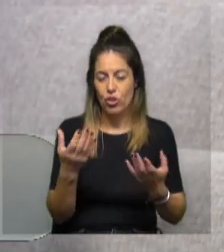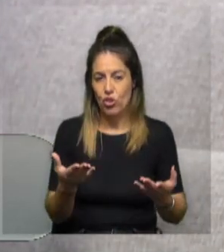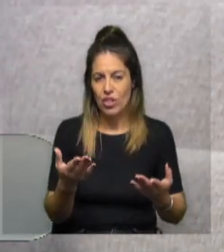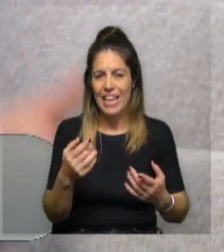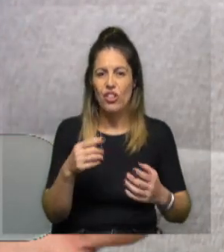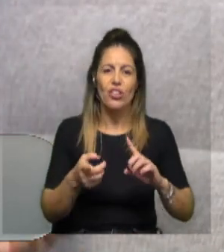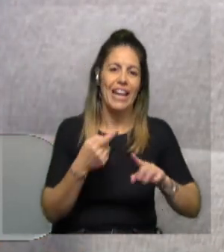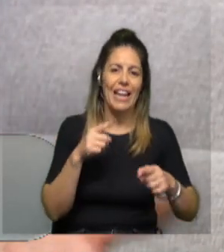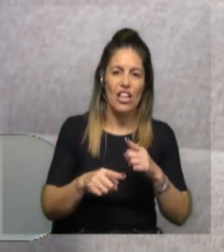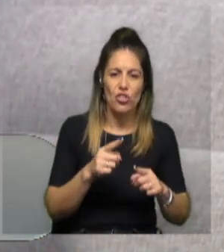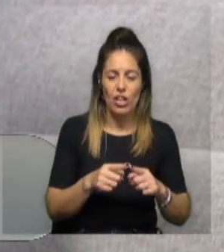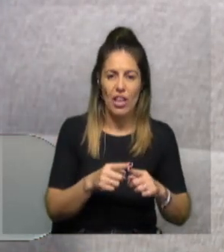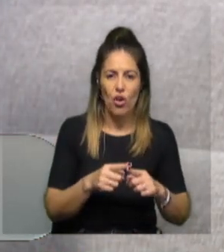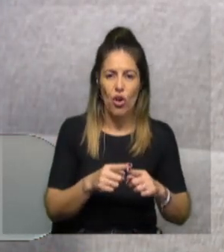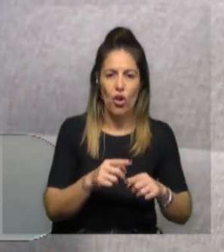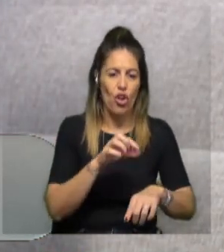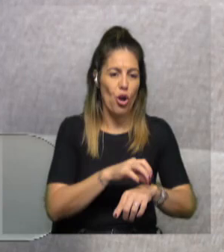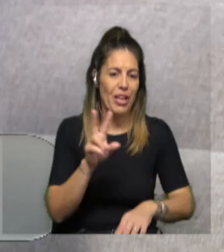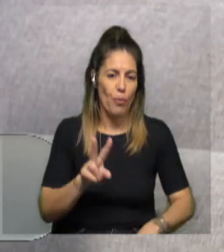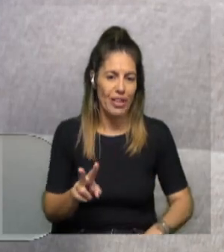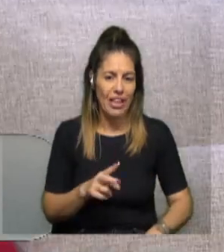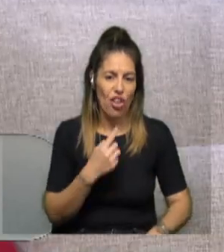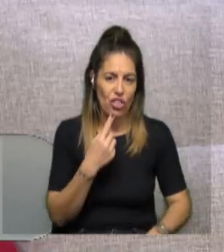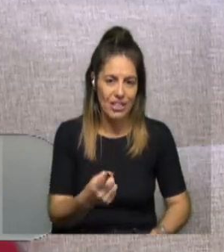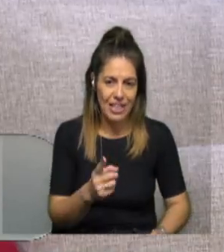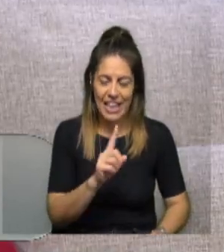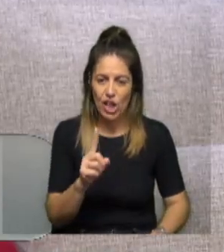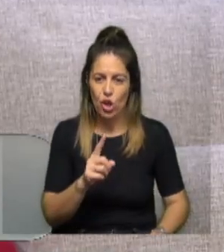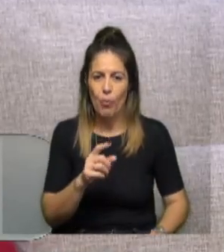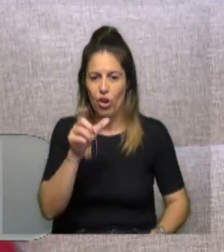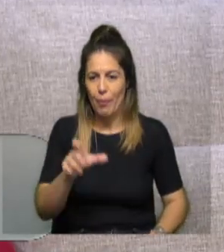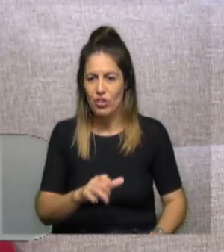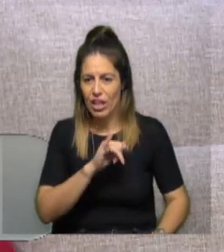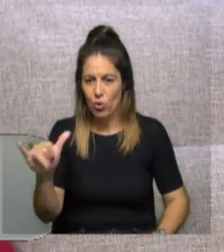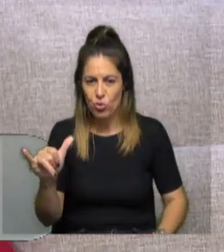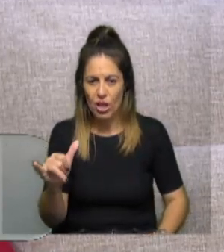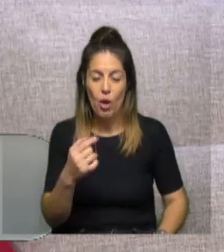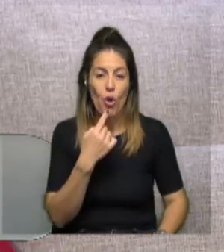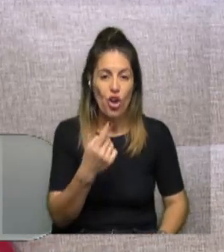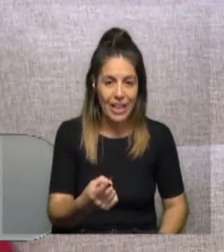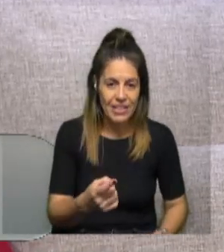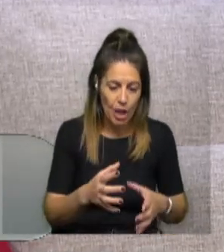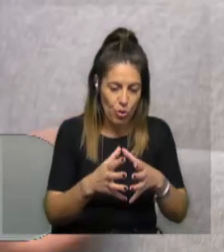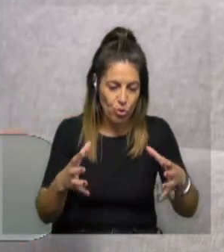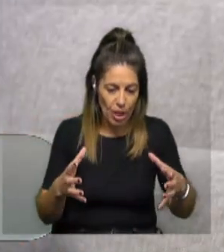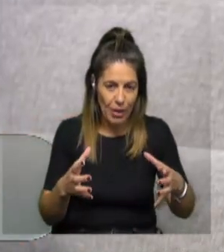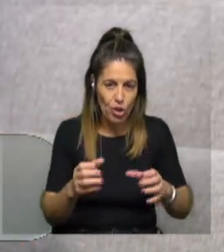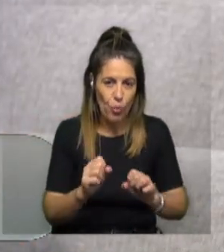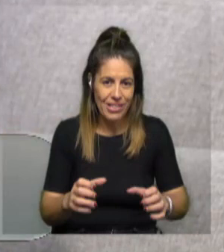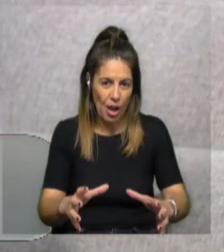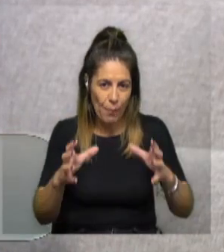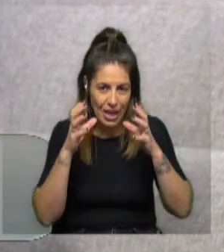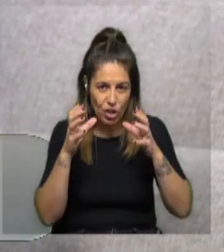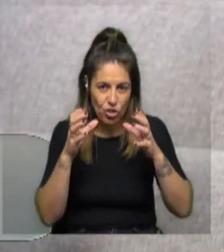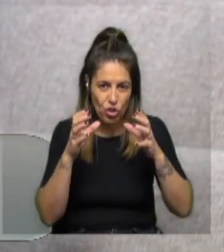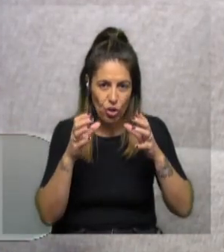pueda llegar a denunciar o no. Porque claro, si no, no mentimos. Un gran danés, por su tamaño, puede ser peligroso aunque no sea agresivo. Eso es lo que vos estás diciendo. O sea,